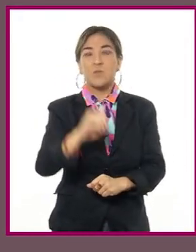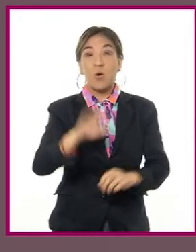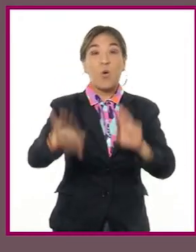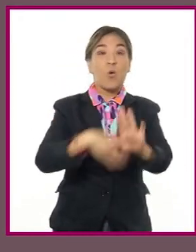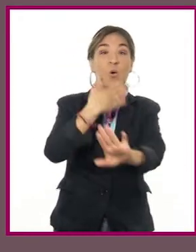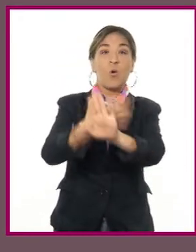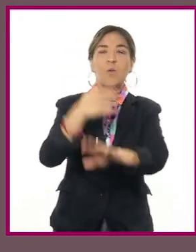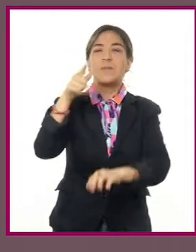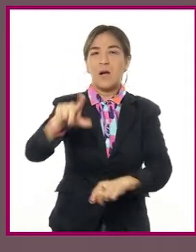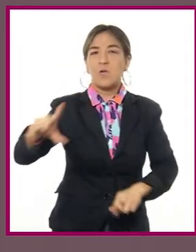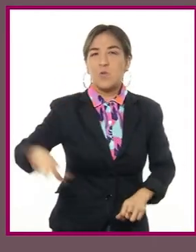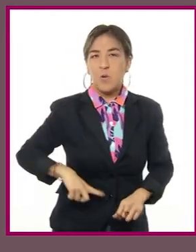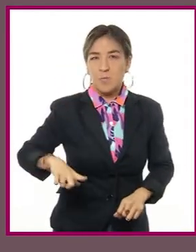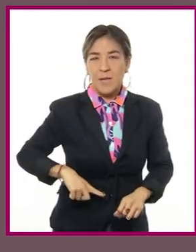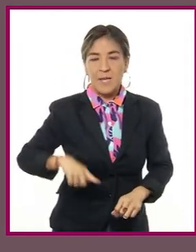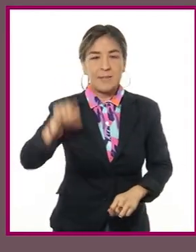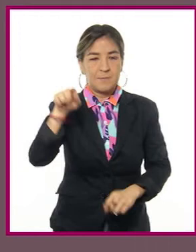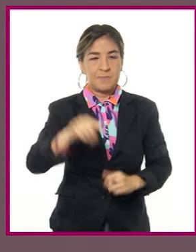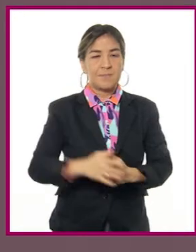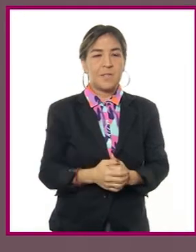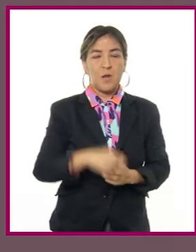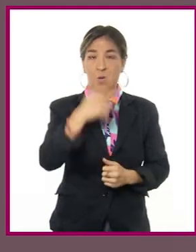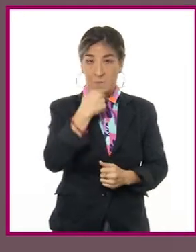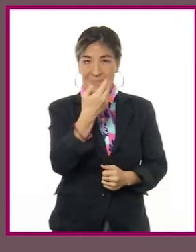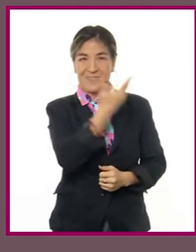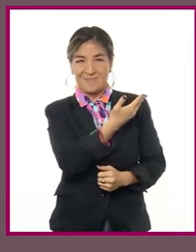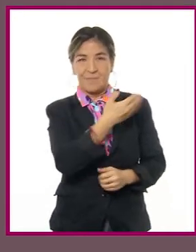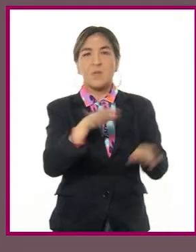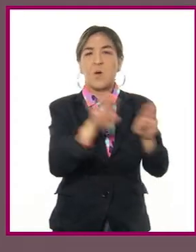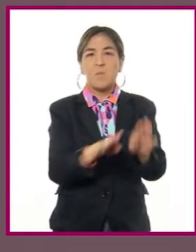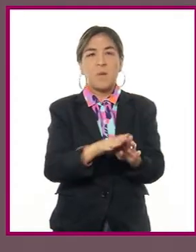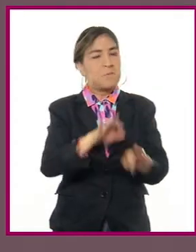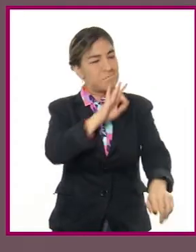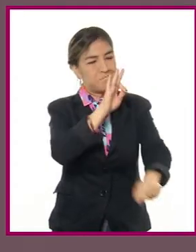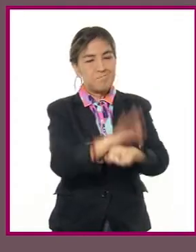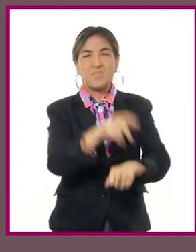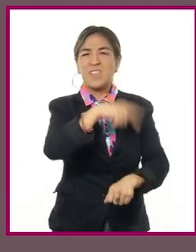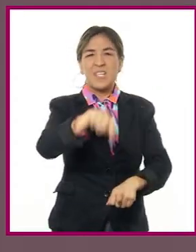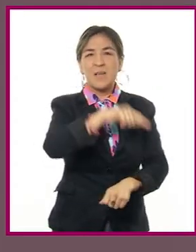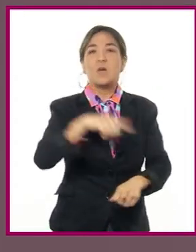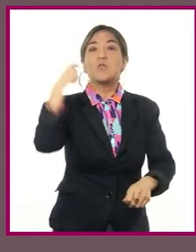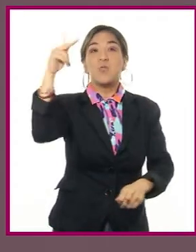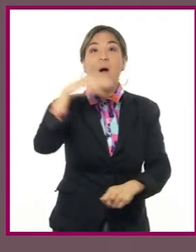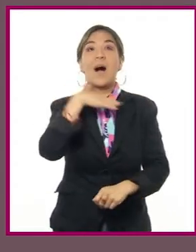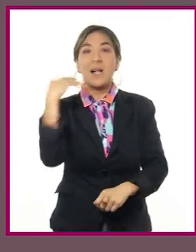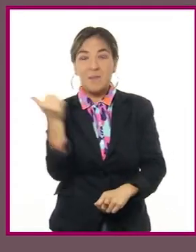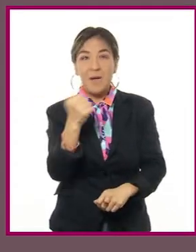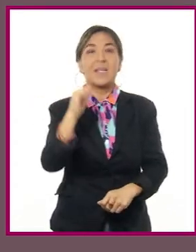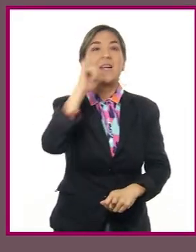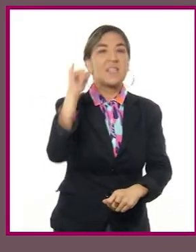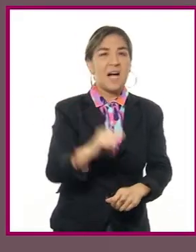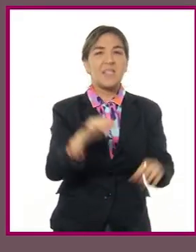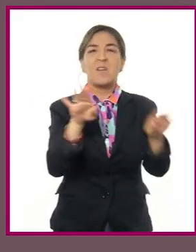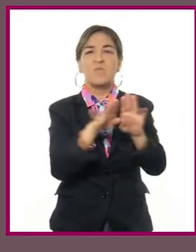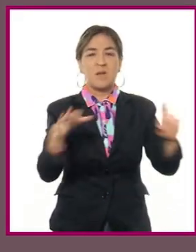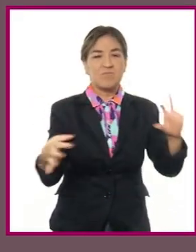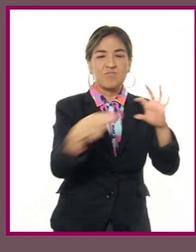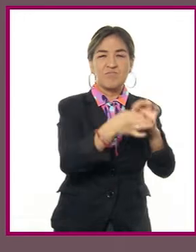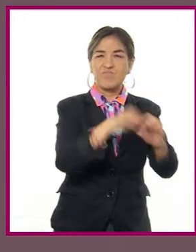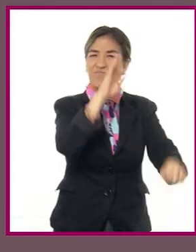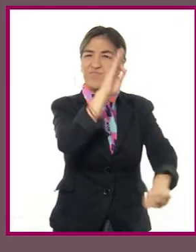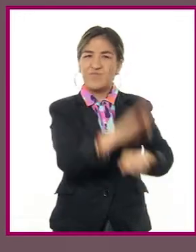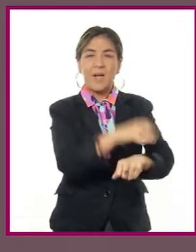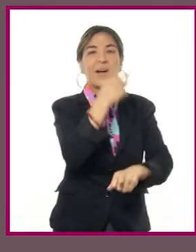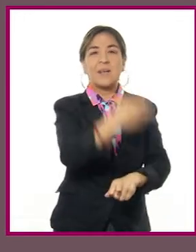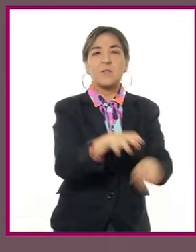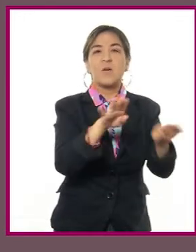gobierno legítimo. Franco contó con el respaldo de los gobiernos fascistas de Alemania e Italia mediante la provisión de armamento